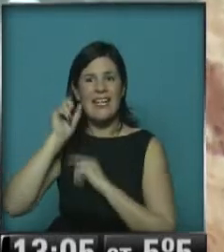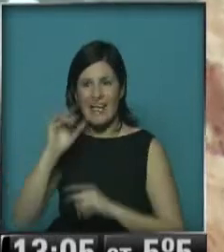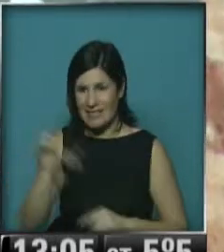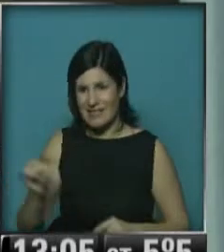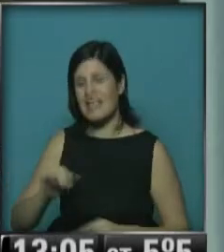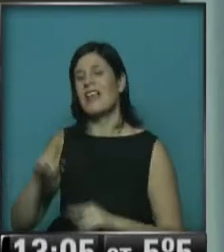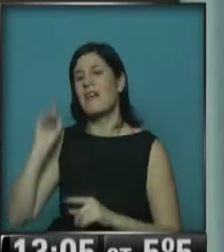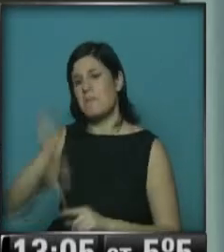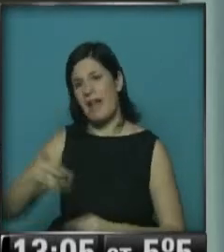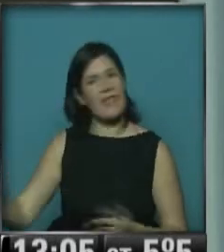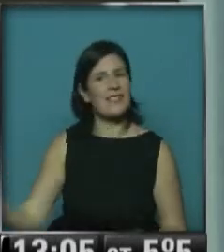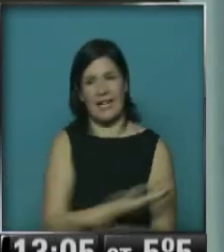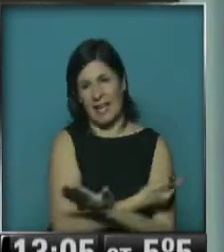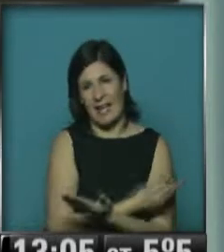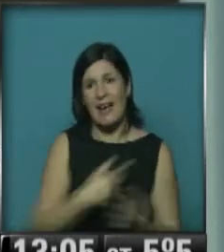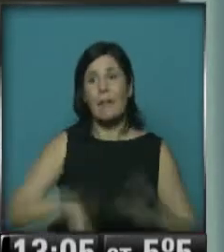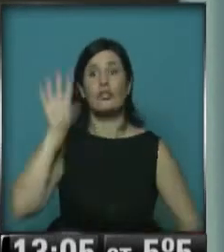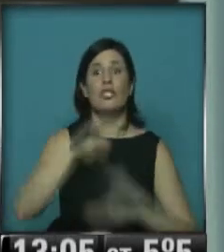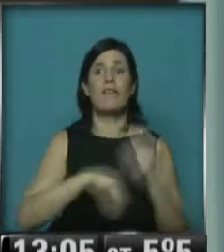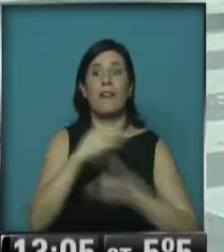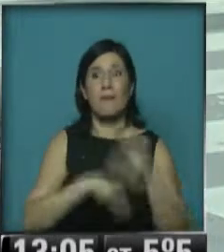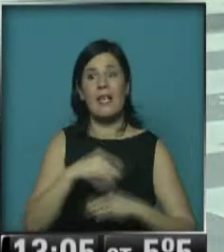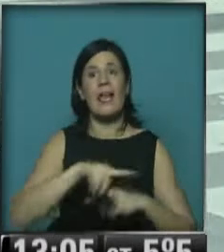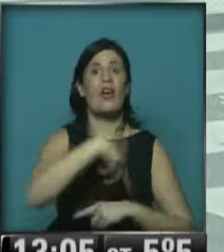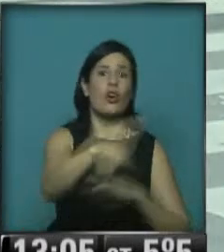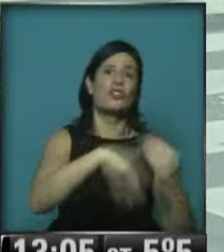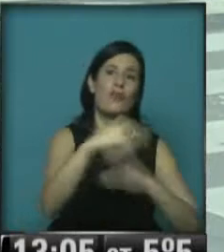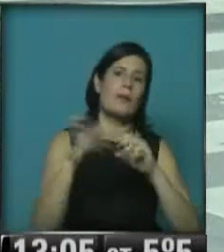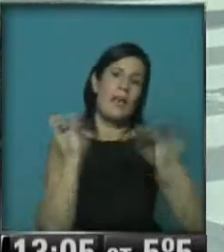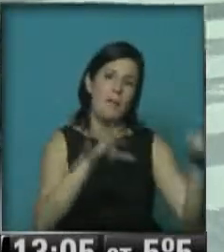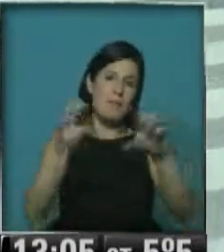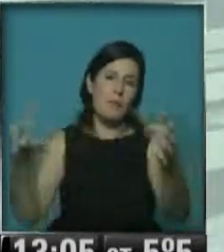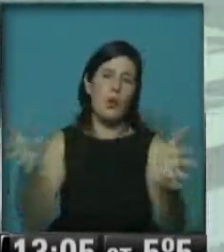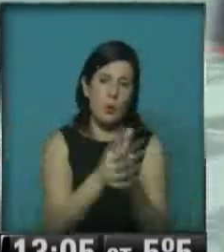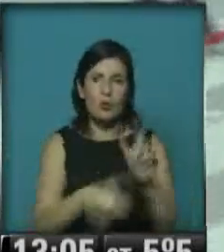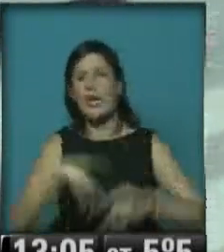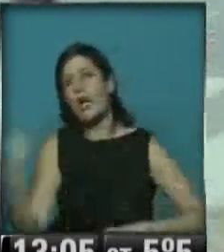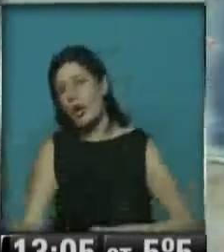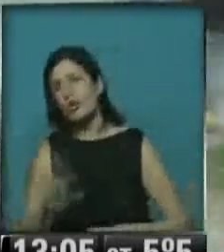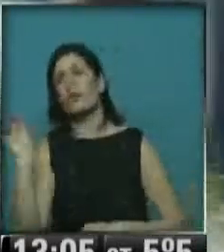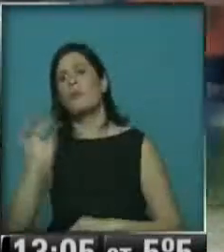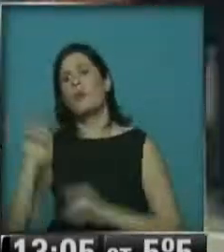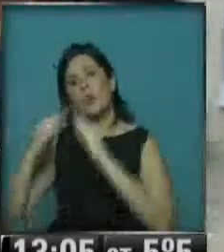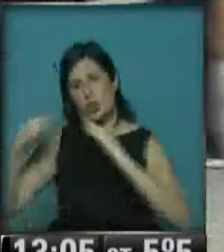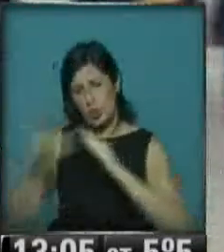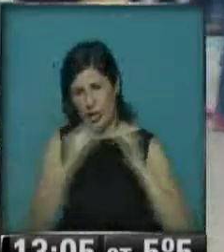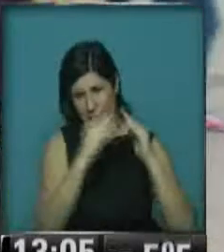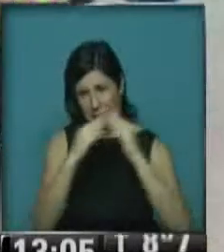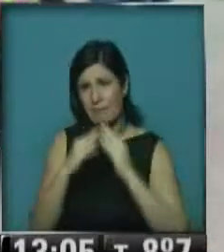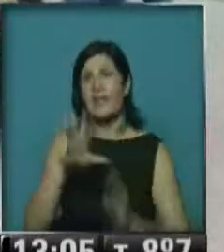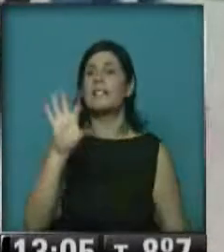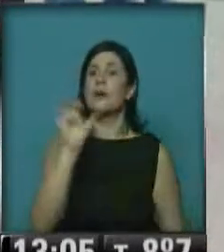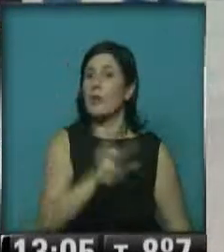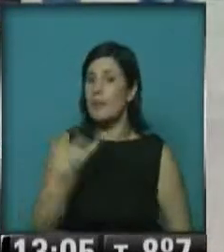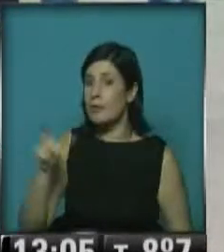casas de familiares o amigos. Otra porción aceptó un lugar provisorio en paradores del gobierno de la ciudad. Y son unas 50 personas las que no quisieron ser